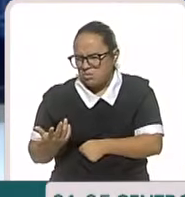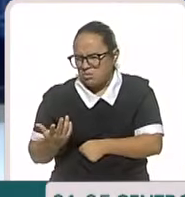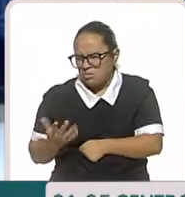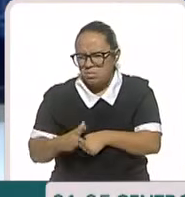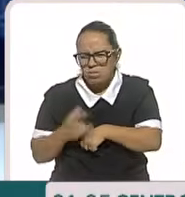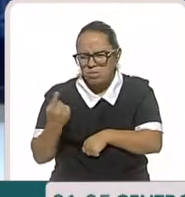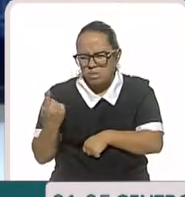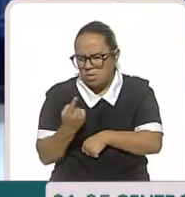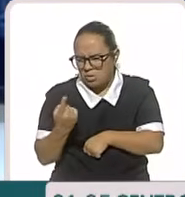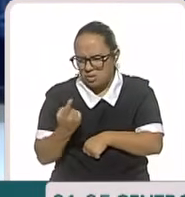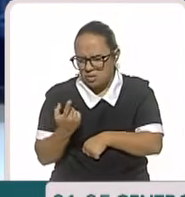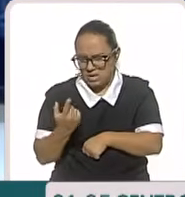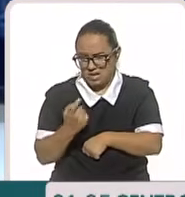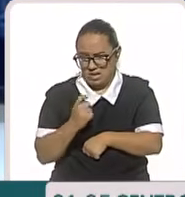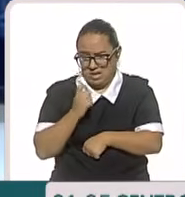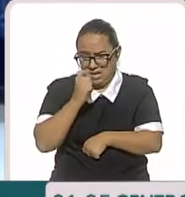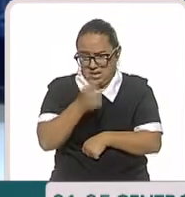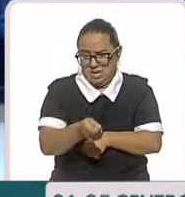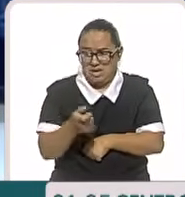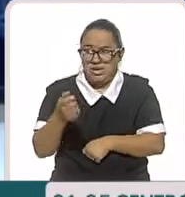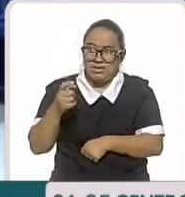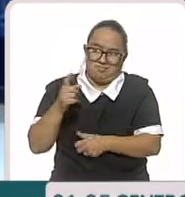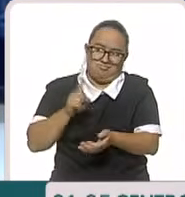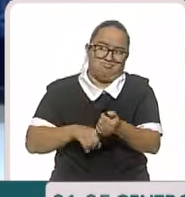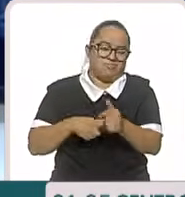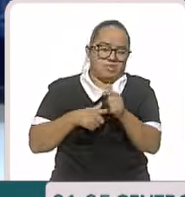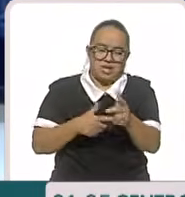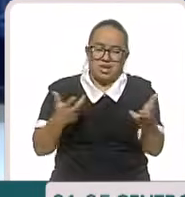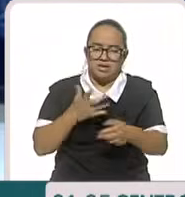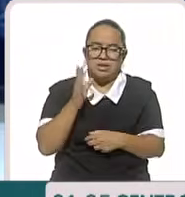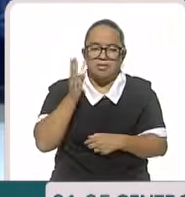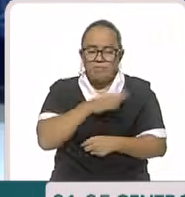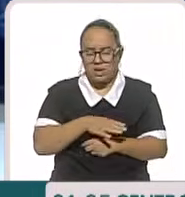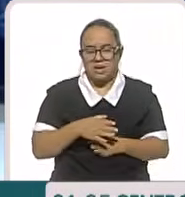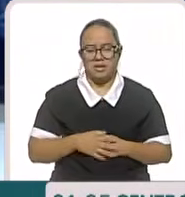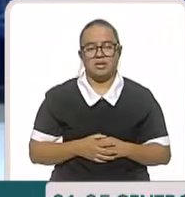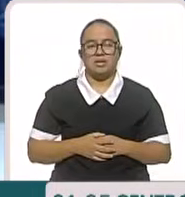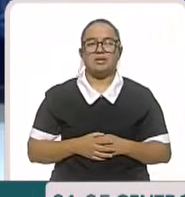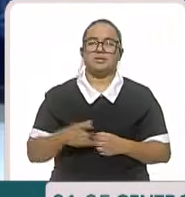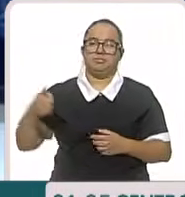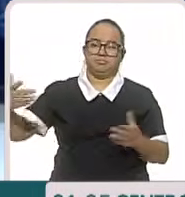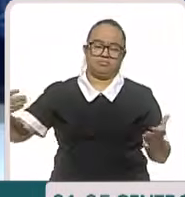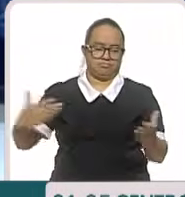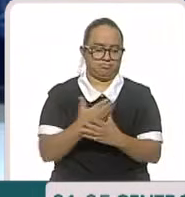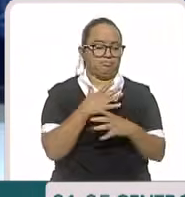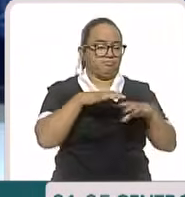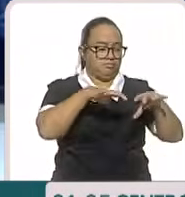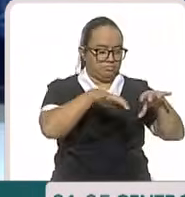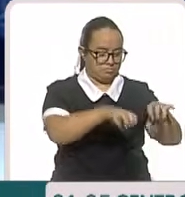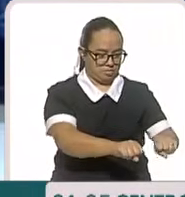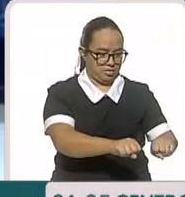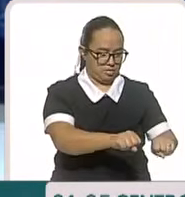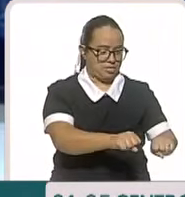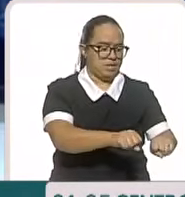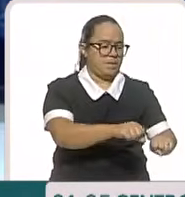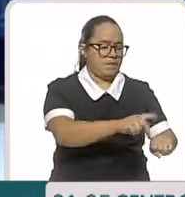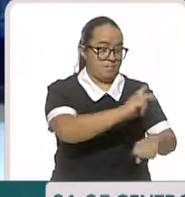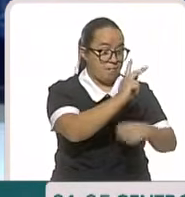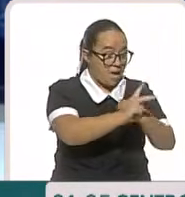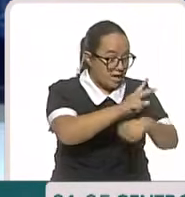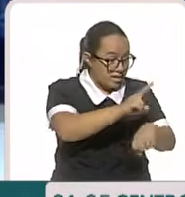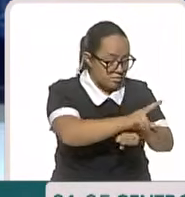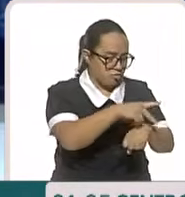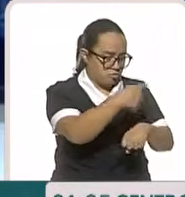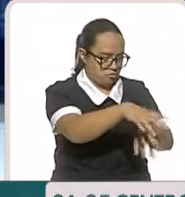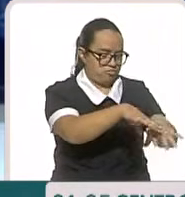inconvencionalidad, irregularidad más en este proceso? Es decir, haber sido sustraído contra todo acuerdo internacional de su país, ¿juega de alguna manera